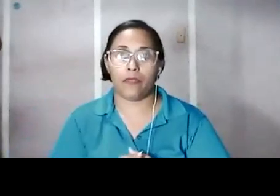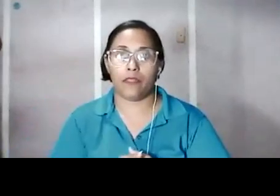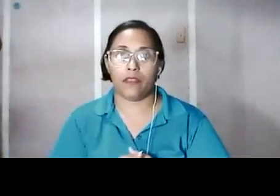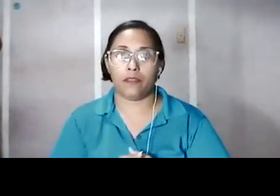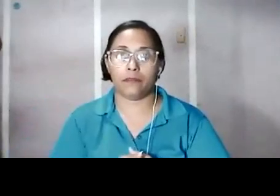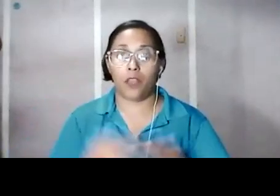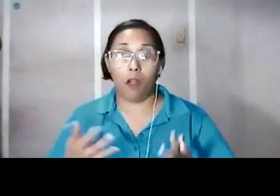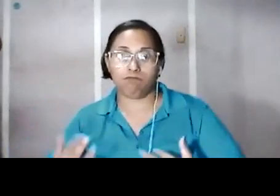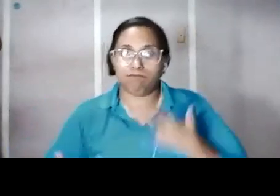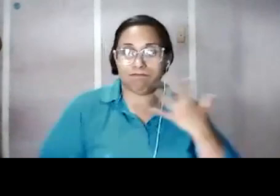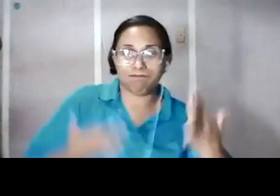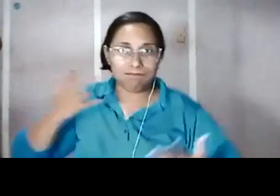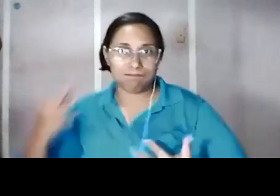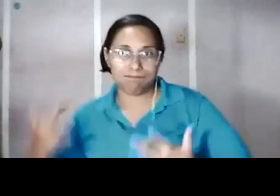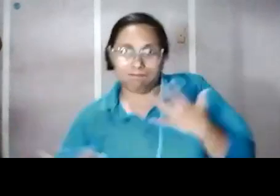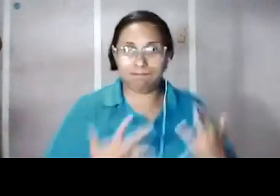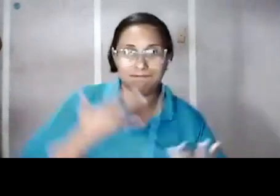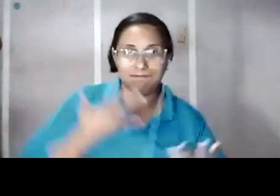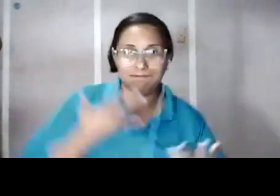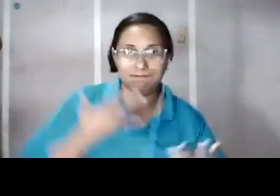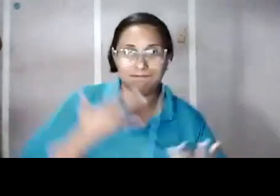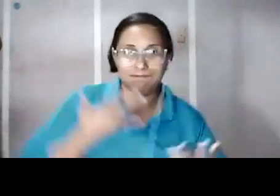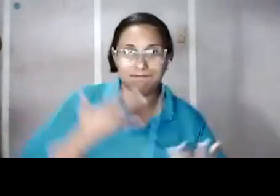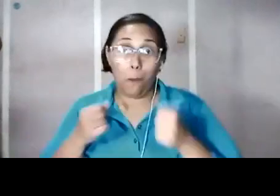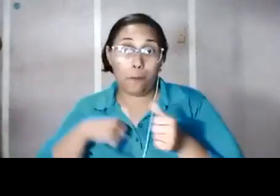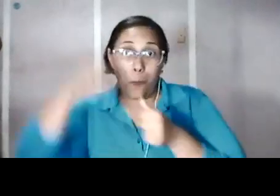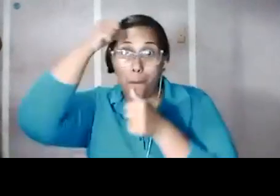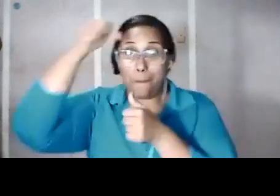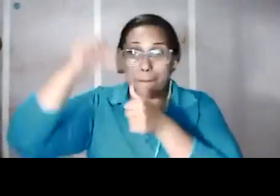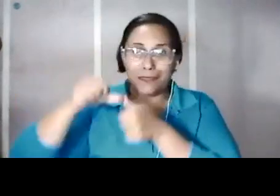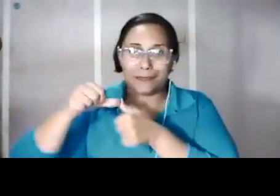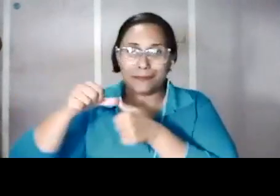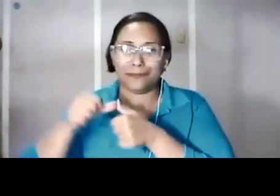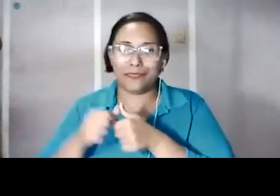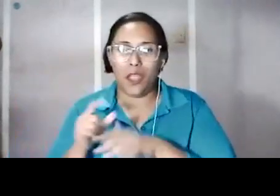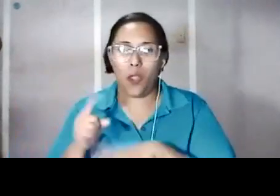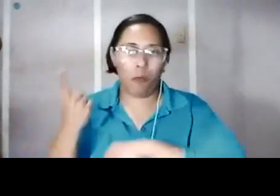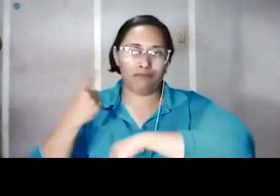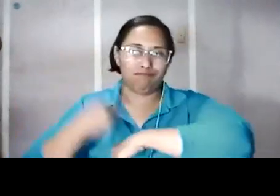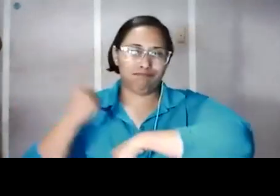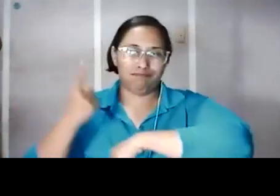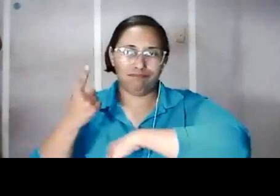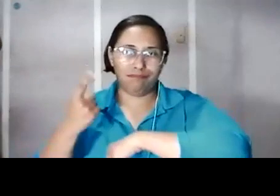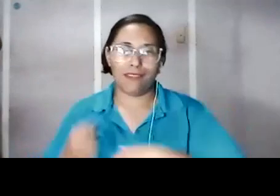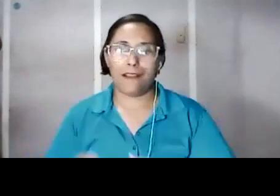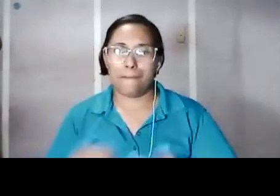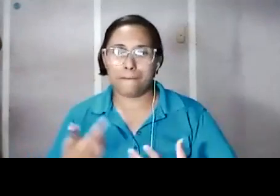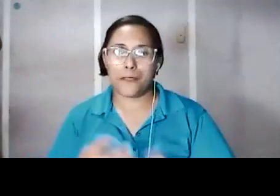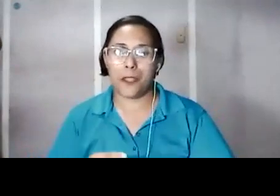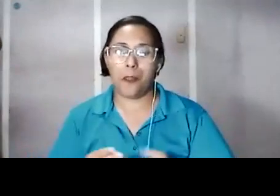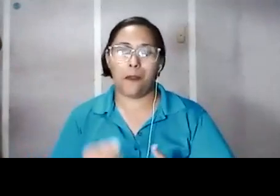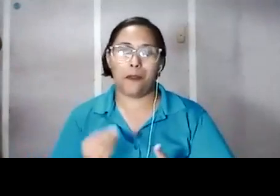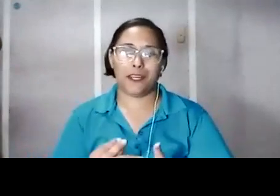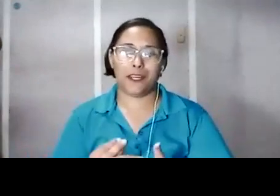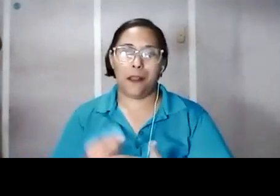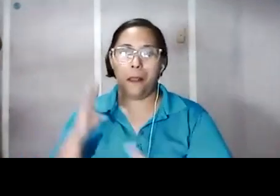de energía y vitalidad. Yo me acuerdo cuando en una ocasión un prestigioso banquero